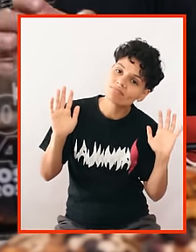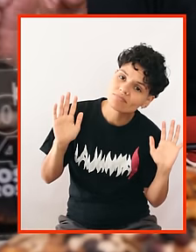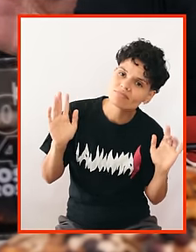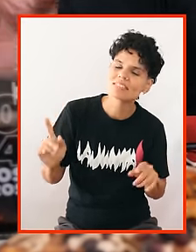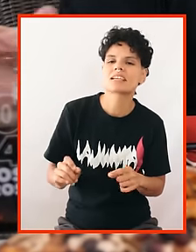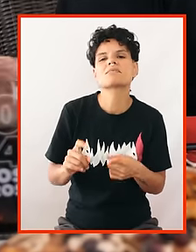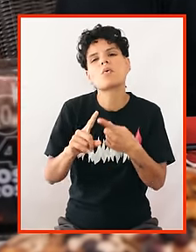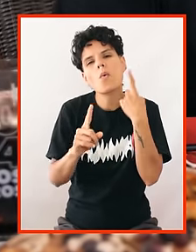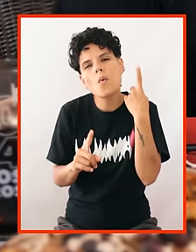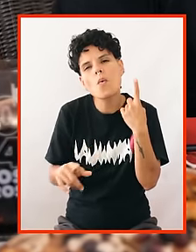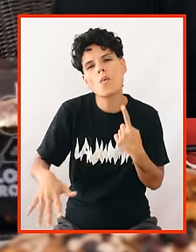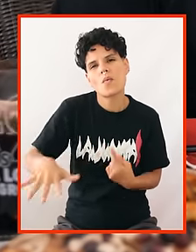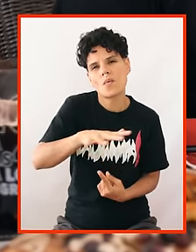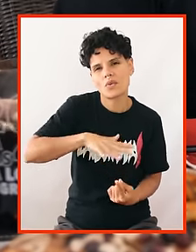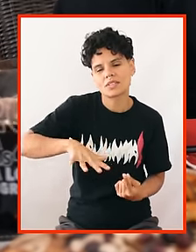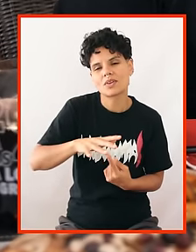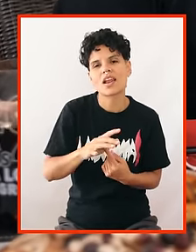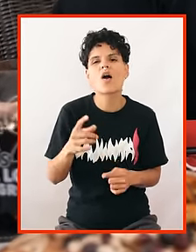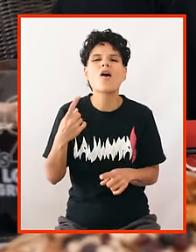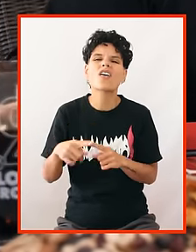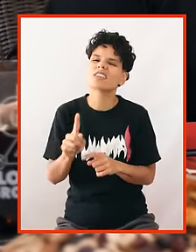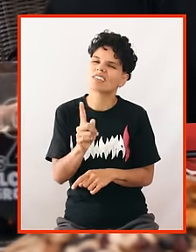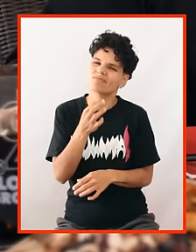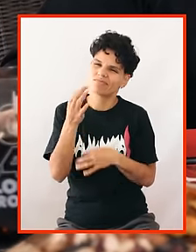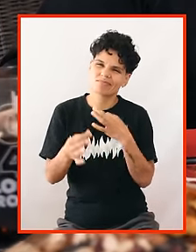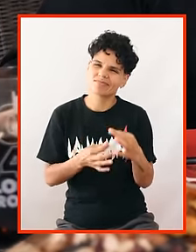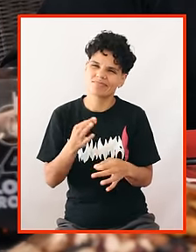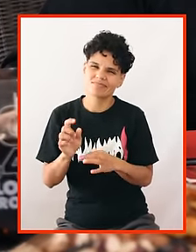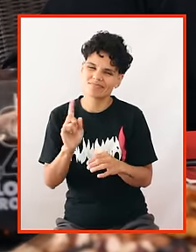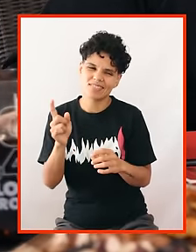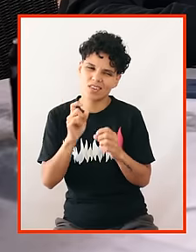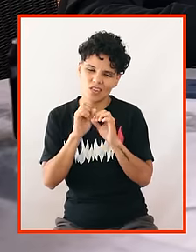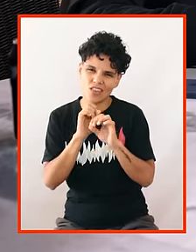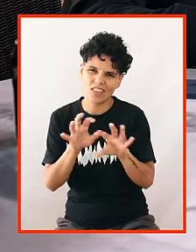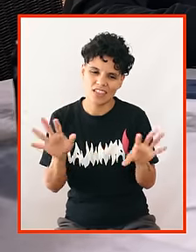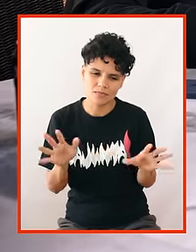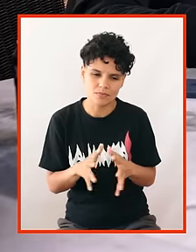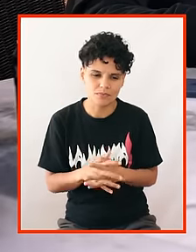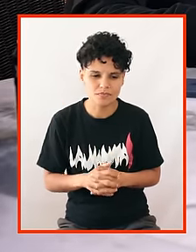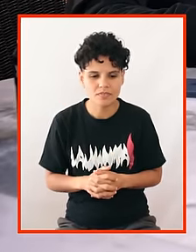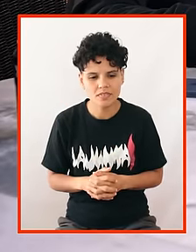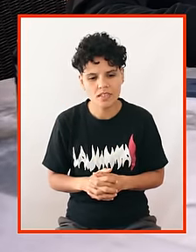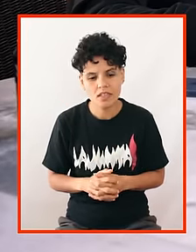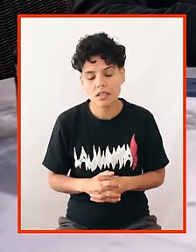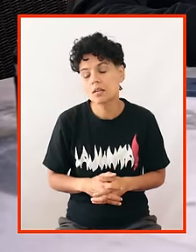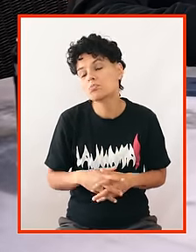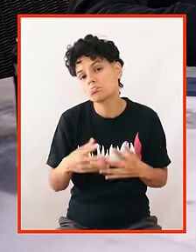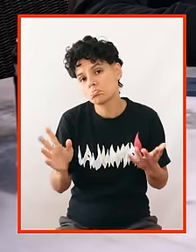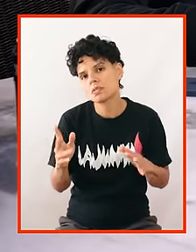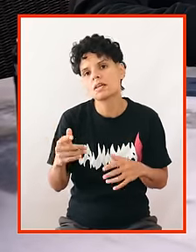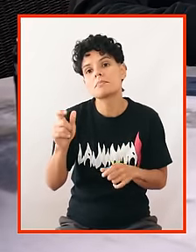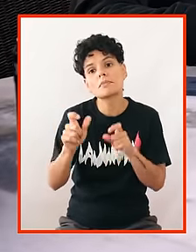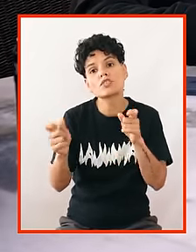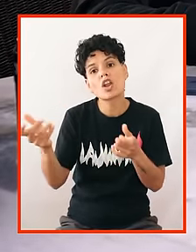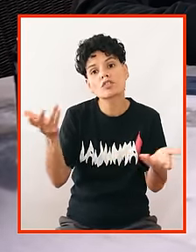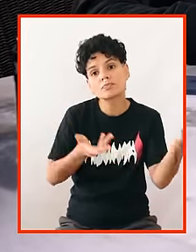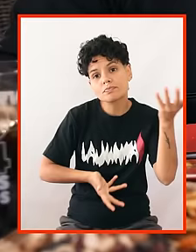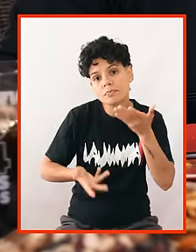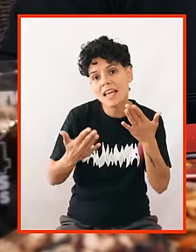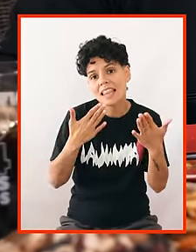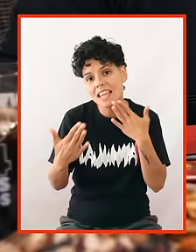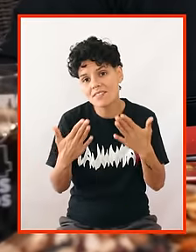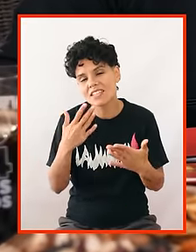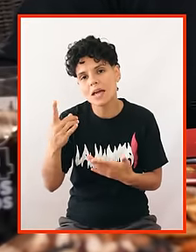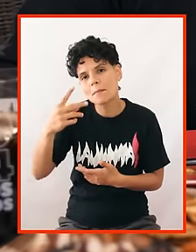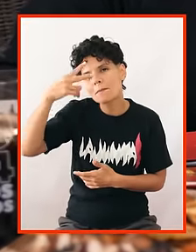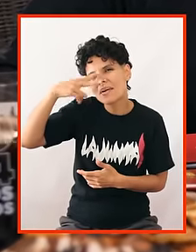Esa es una de las que se pueden contar. Ya, hay otras que no vamos a contar, no es necesario contar. Todos los artistas, he visto hasta. Entrevistas, todo